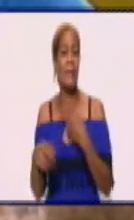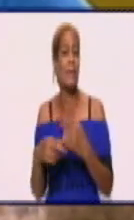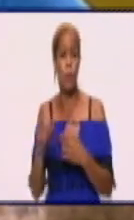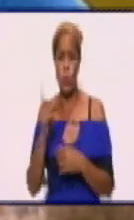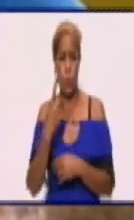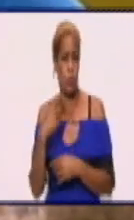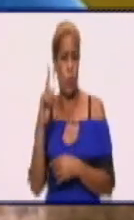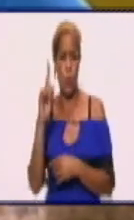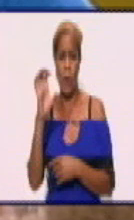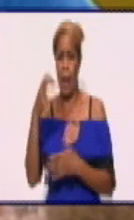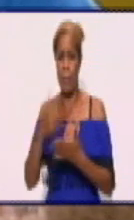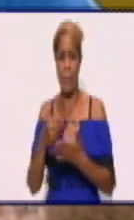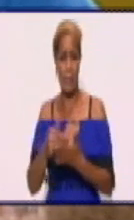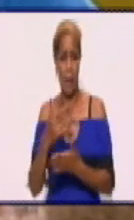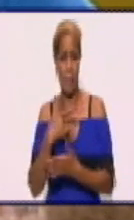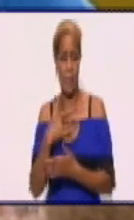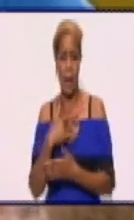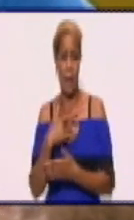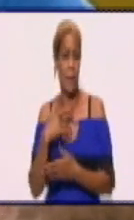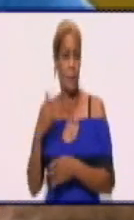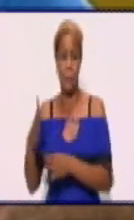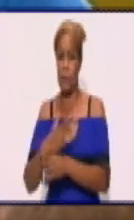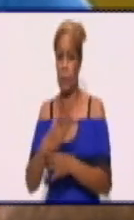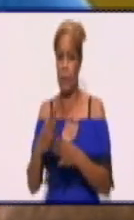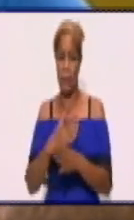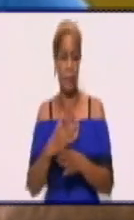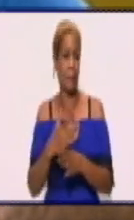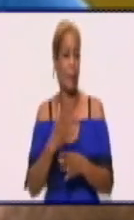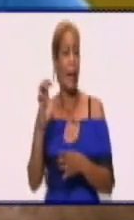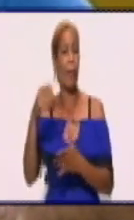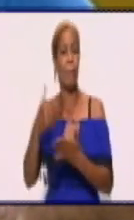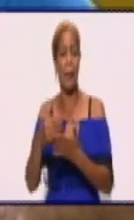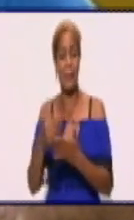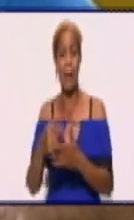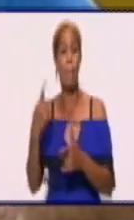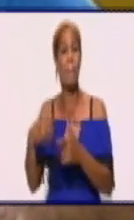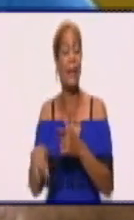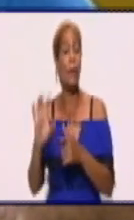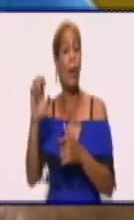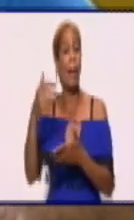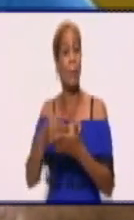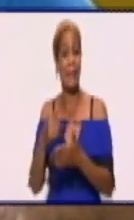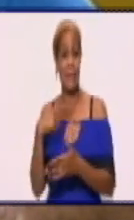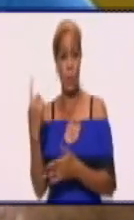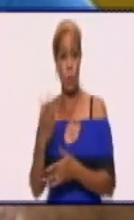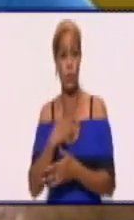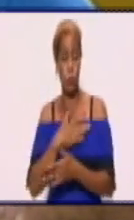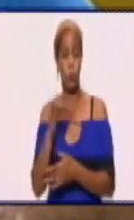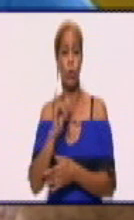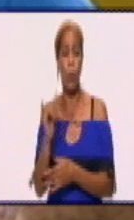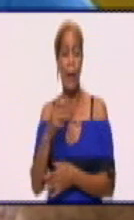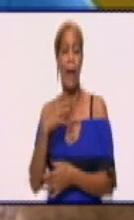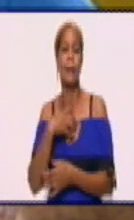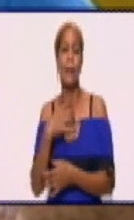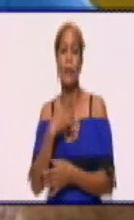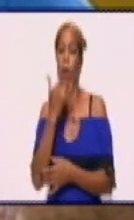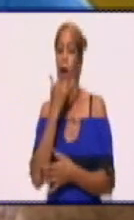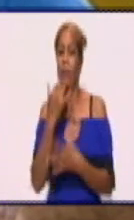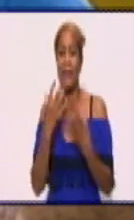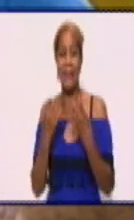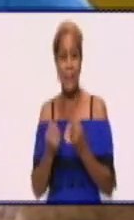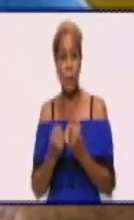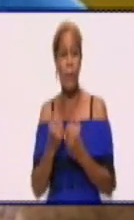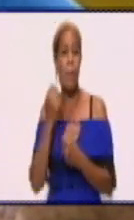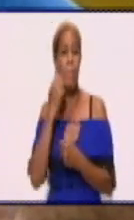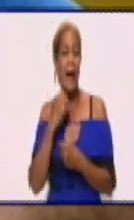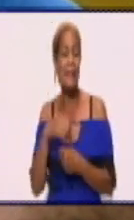todas las industrias han tenido las afectaciones por el bloqueo, pero nuestra industria ha tenido afectaciones por un monto ascendente a